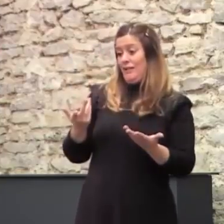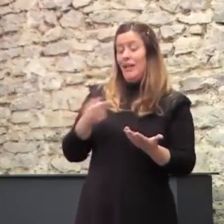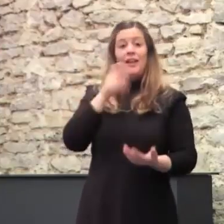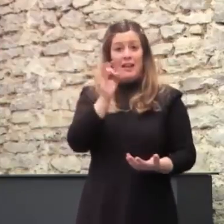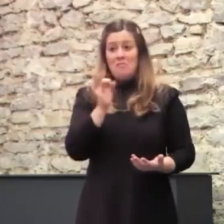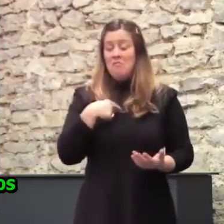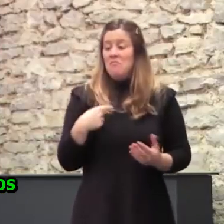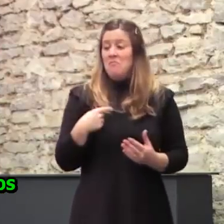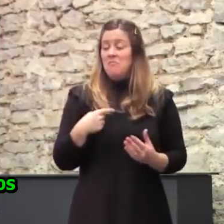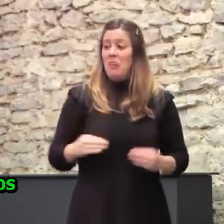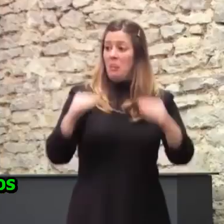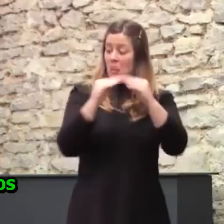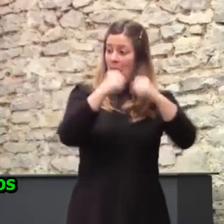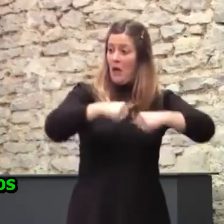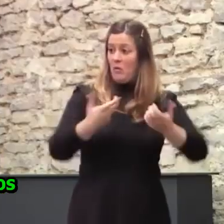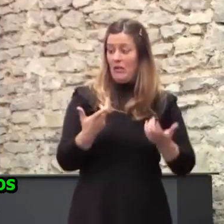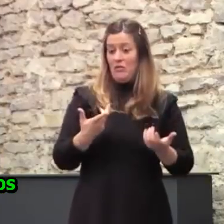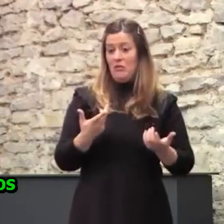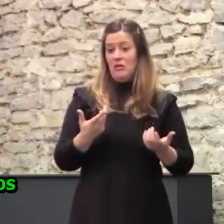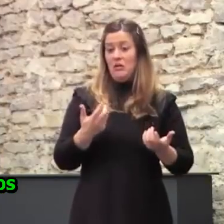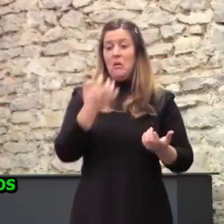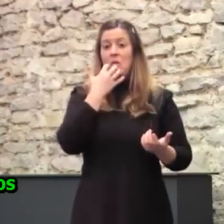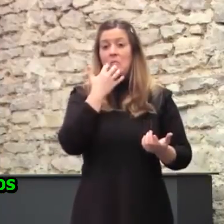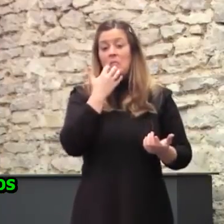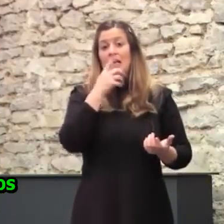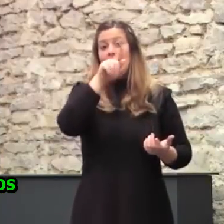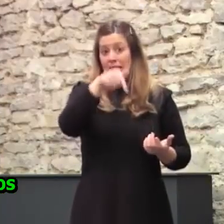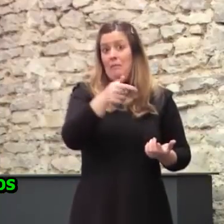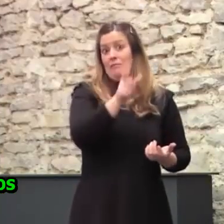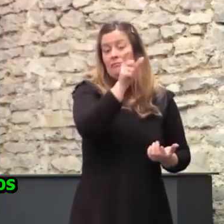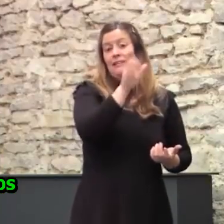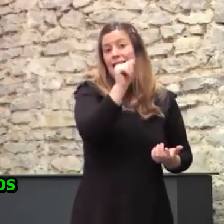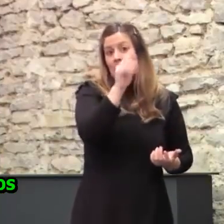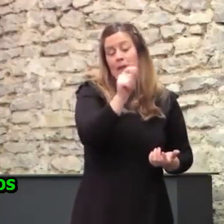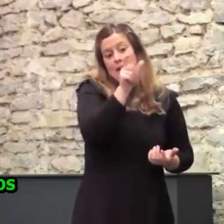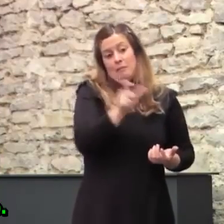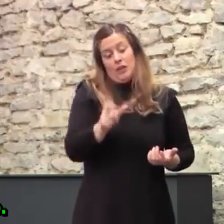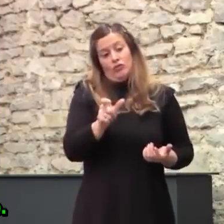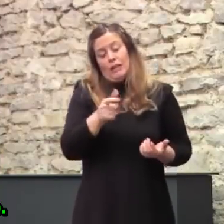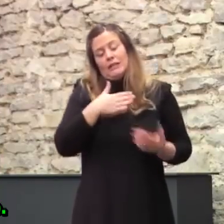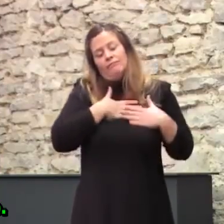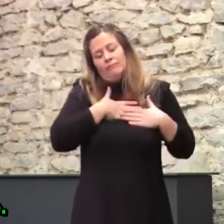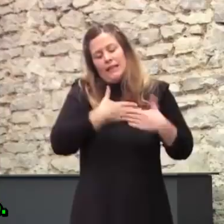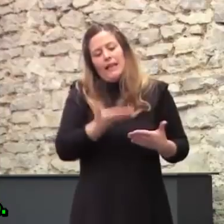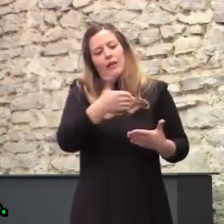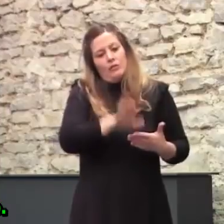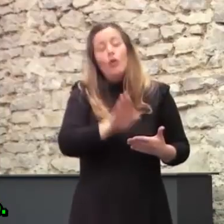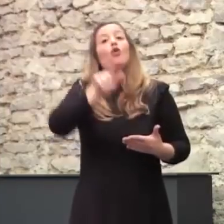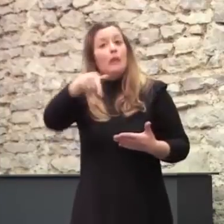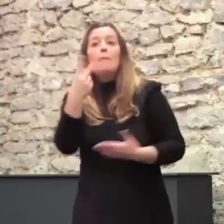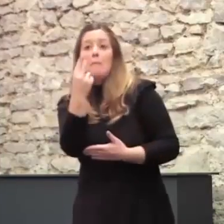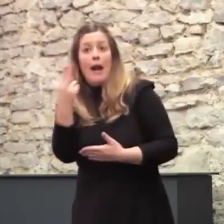¿no? Las despedidas de mis seres queridos y las despedidas de mis amados que me han dejado o yo he